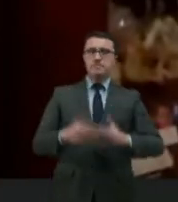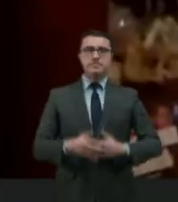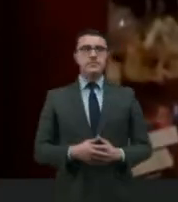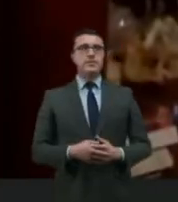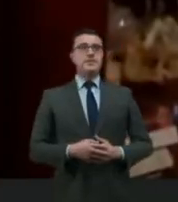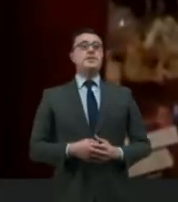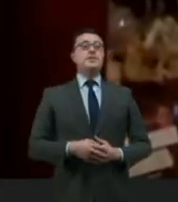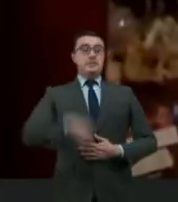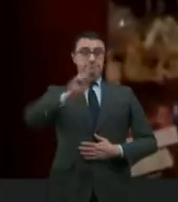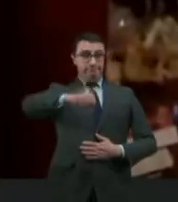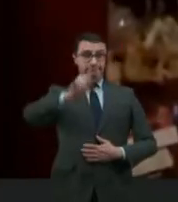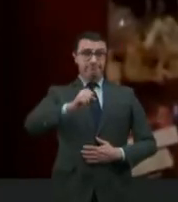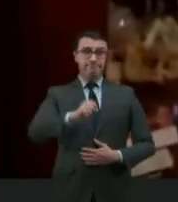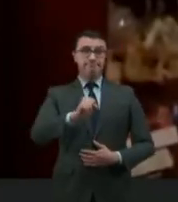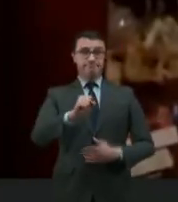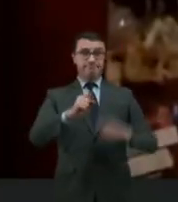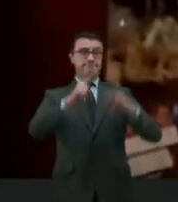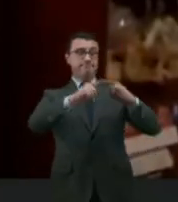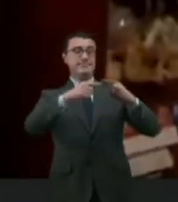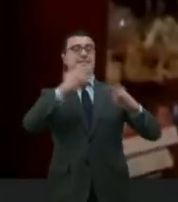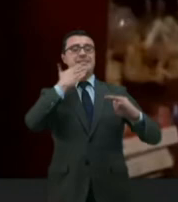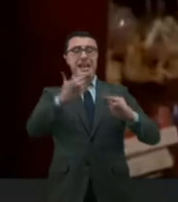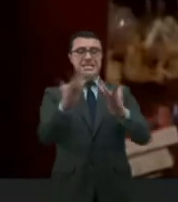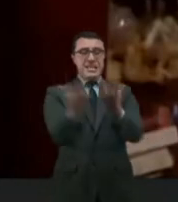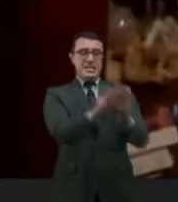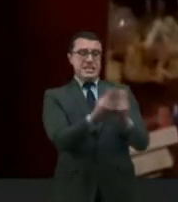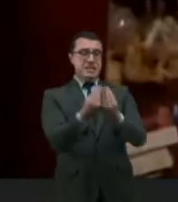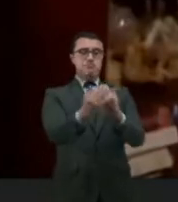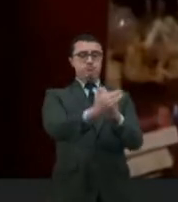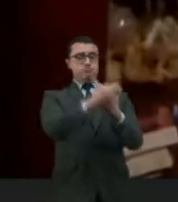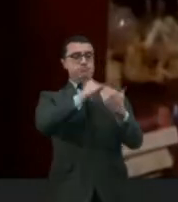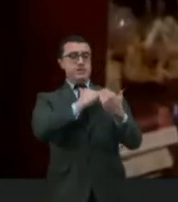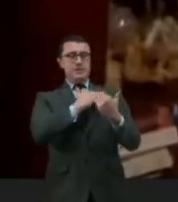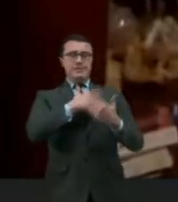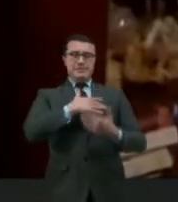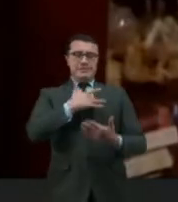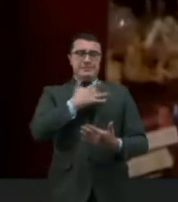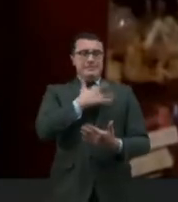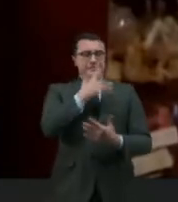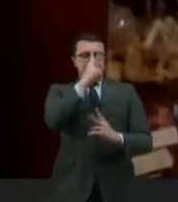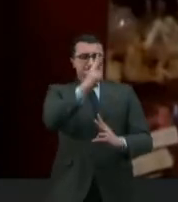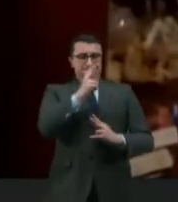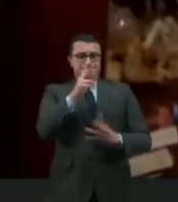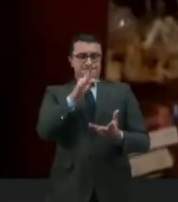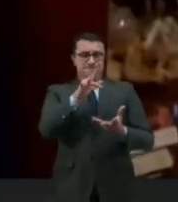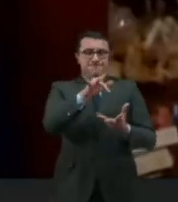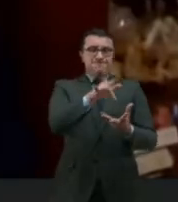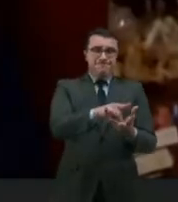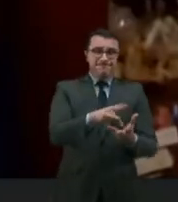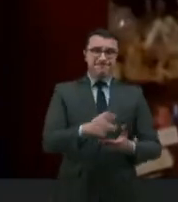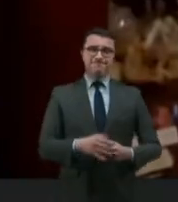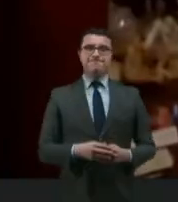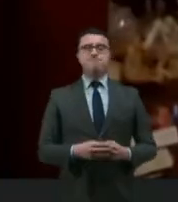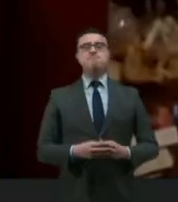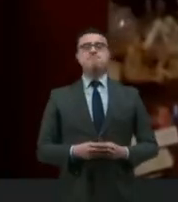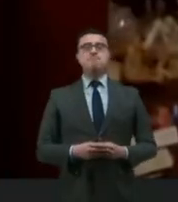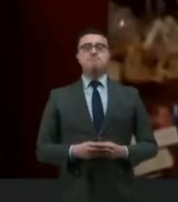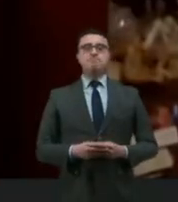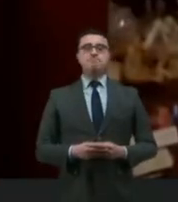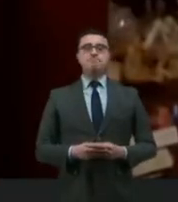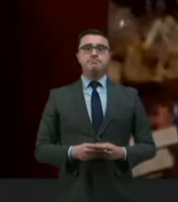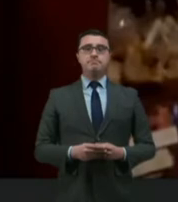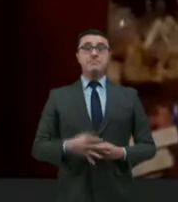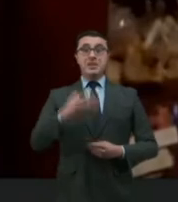agradecerte pues a todo el equipo por la invitación. Pues también es un honor estar acá. Y bueno, sí, efectivamente jugué en